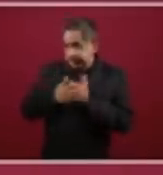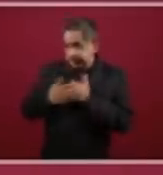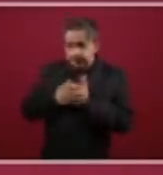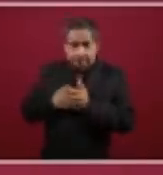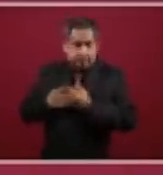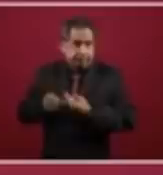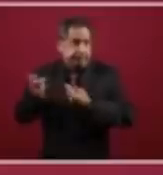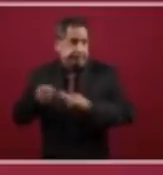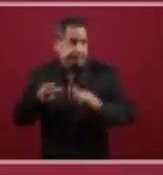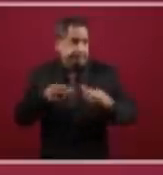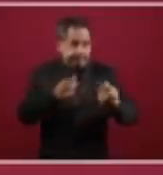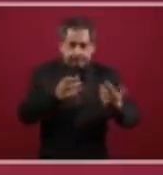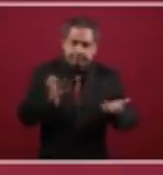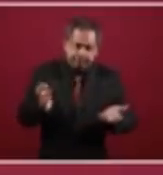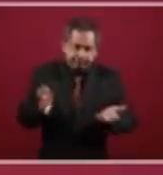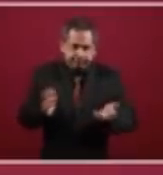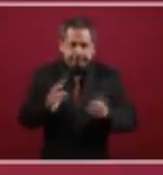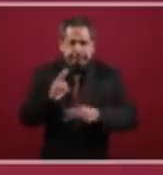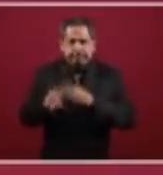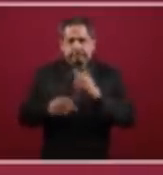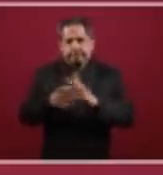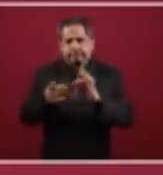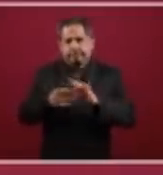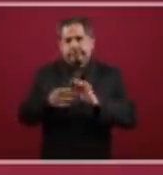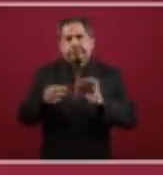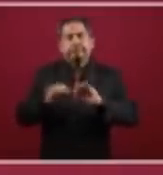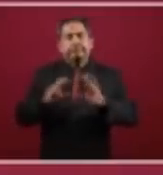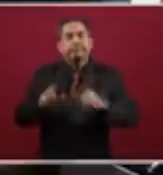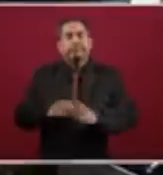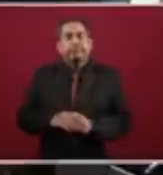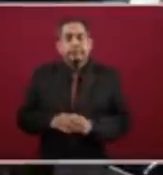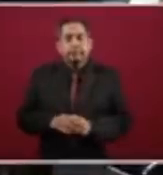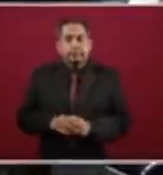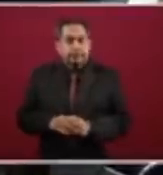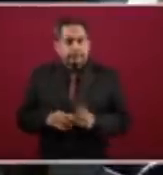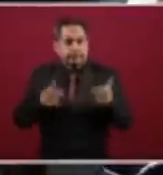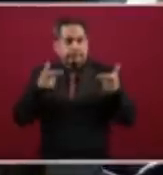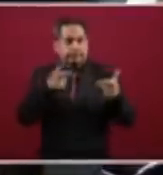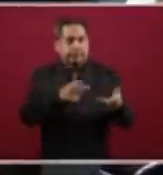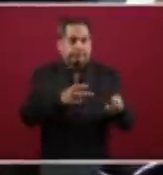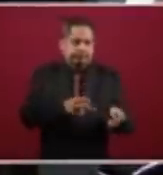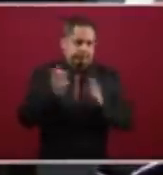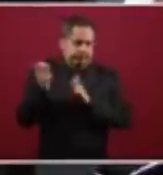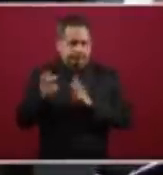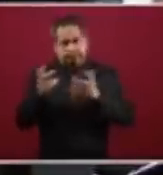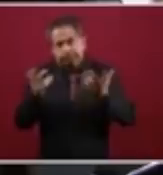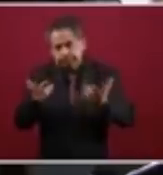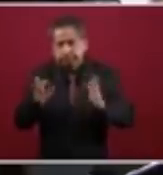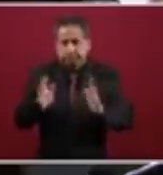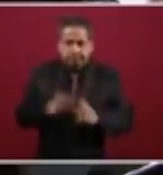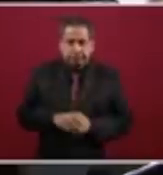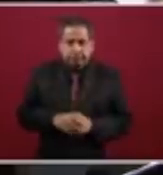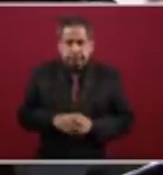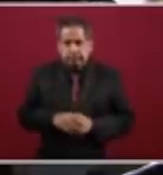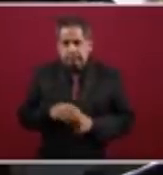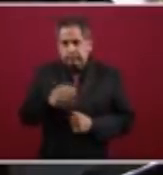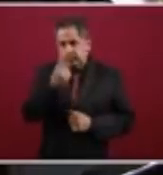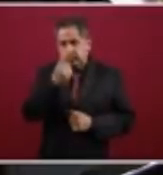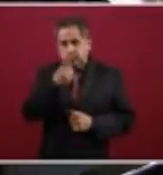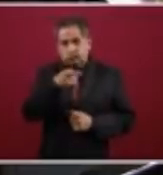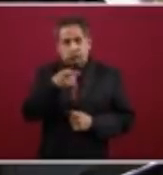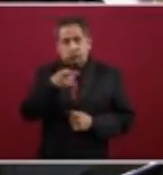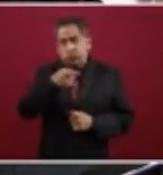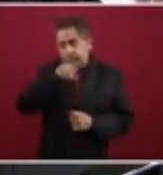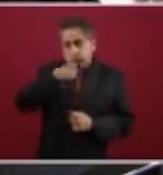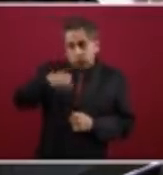ahora tenemos como eventos de asaltos directos al operativo, solo en uno estando los